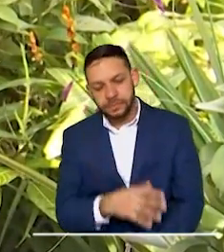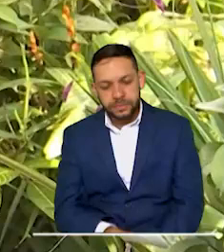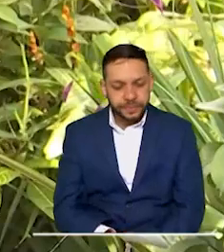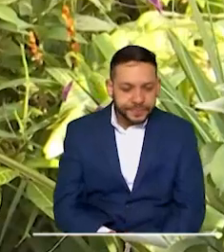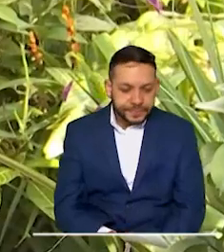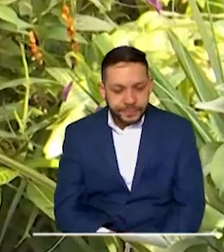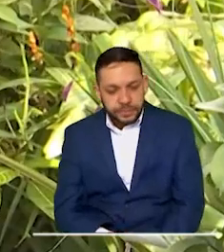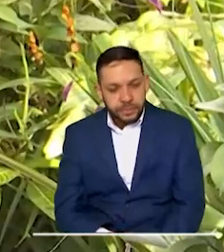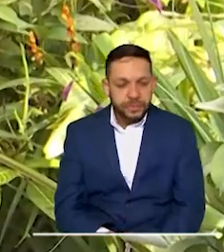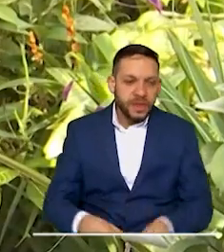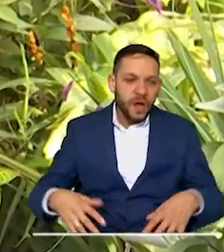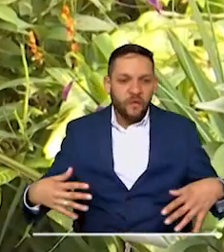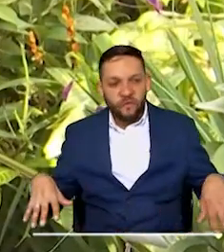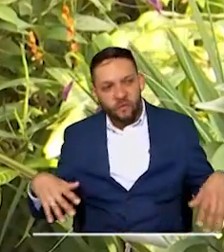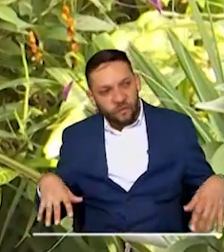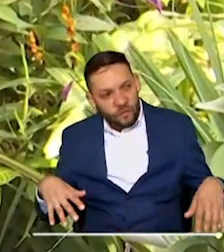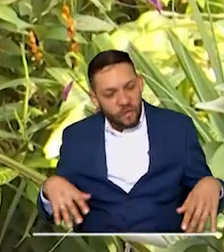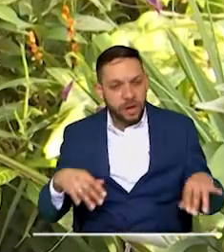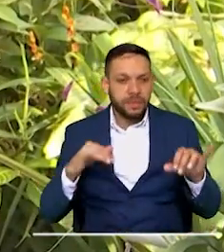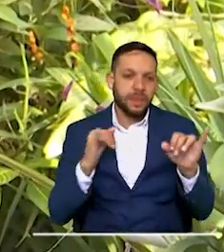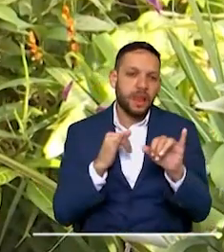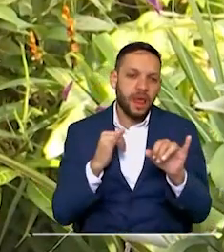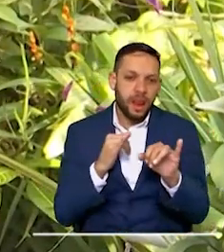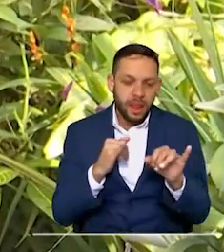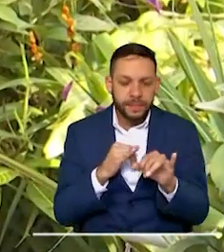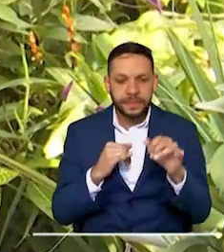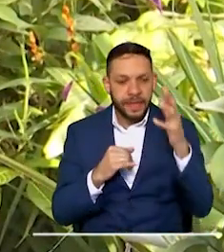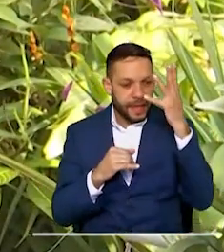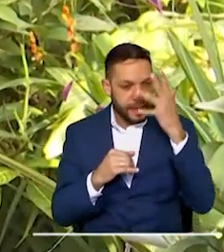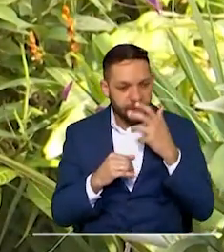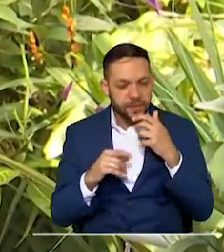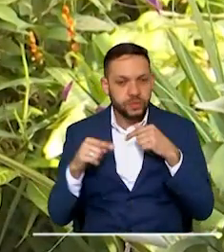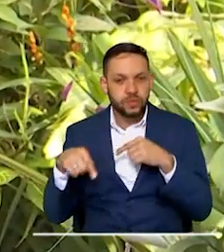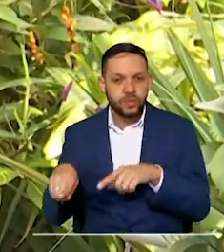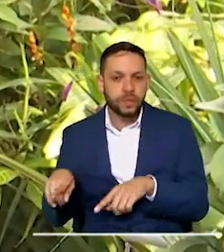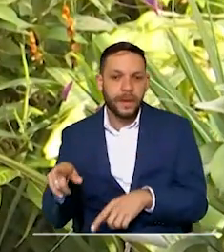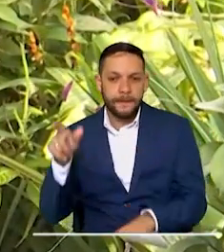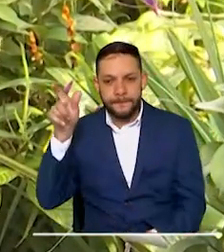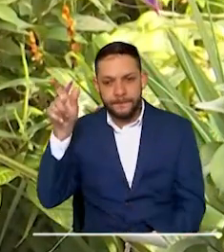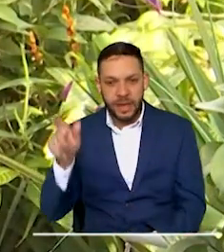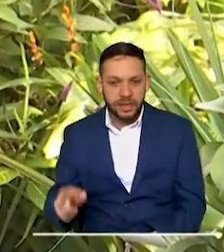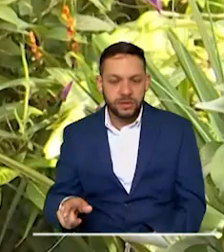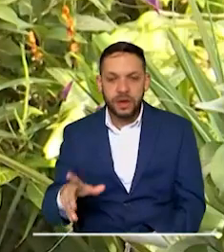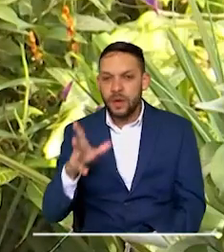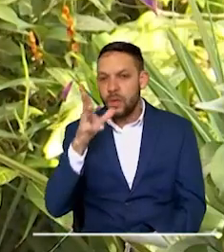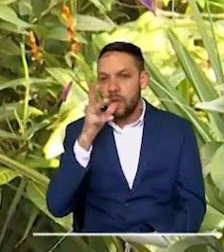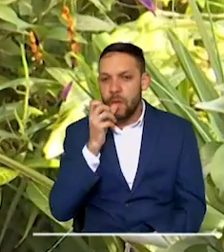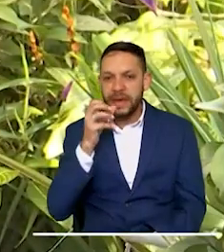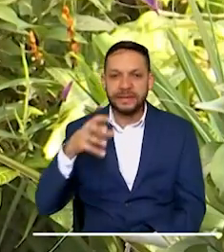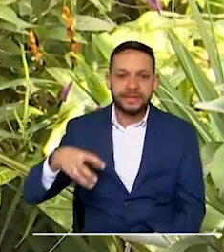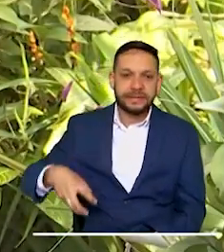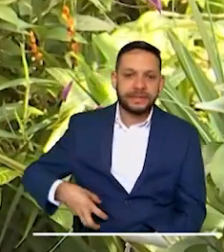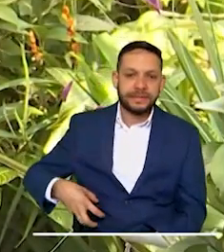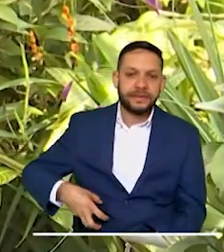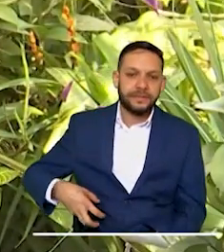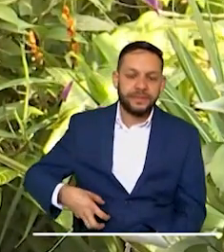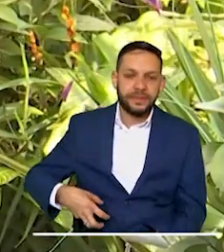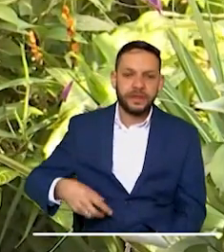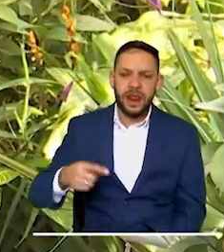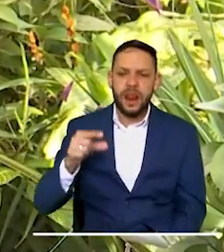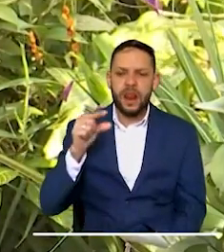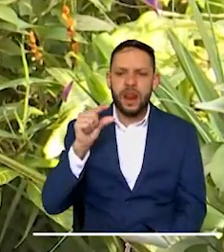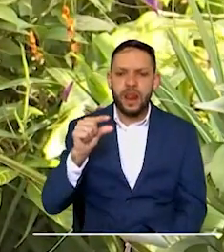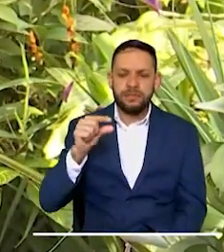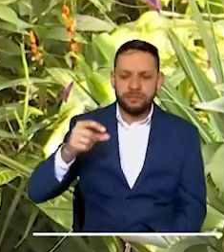fue al médico, le mandaron exámenes. Y resulta que el paciente no tiene riñones, los tiene